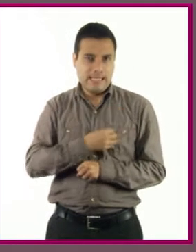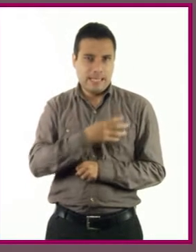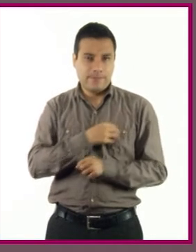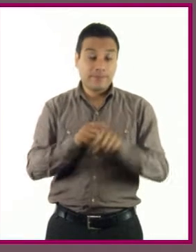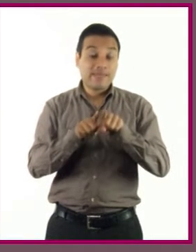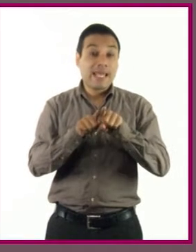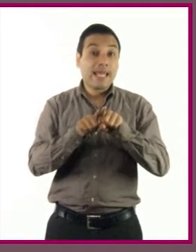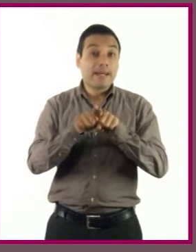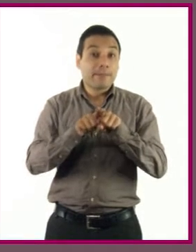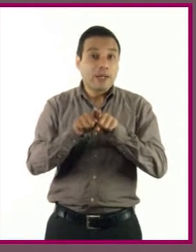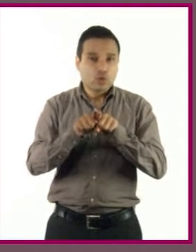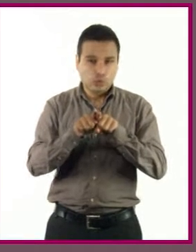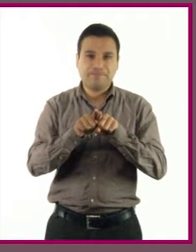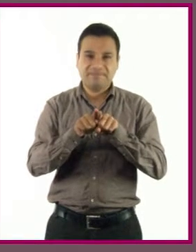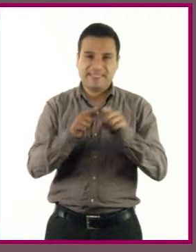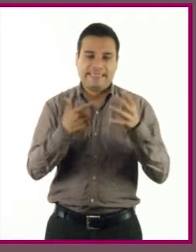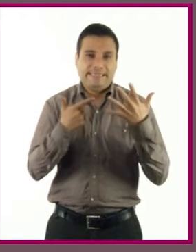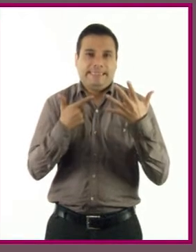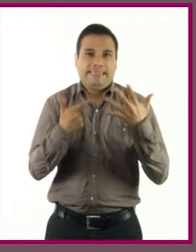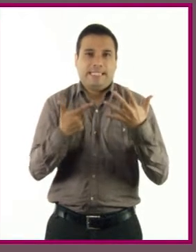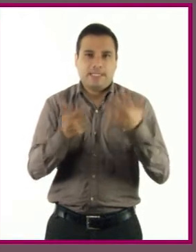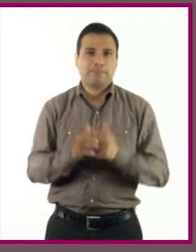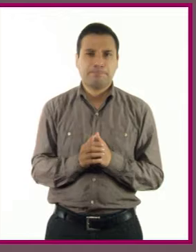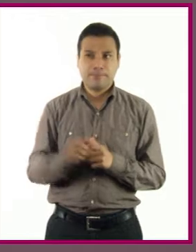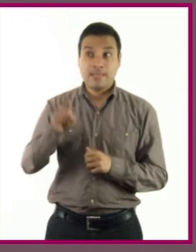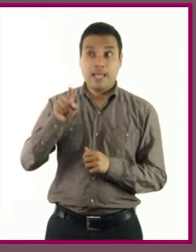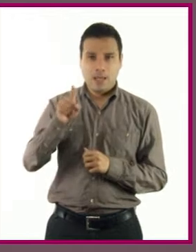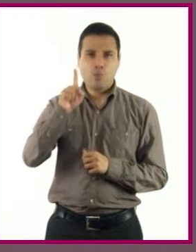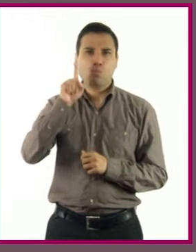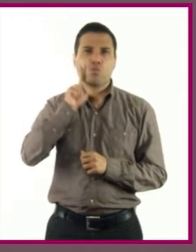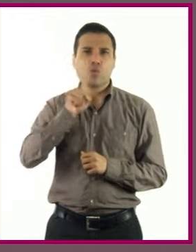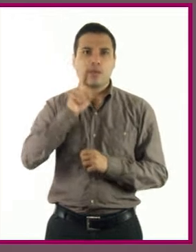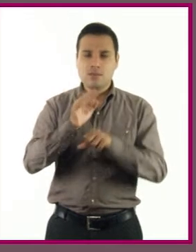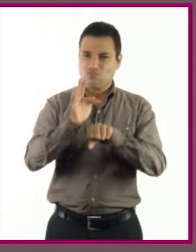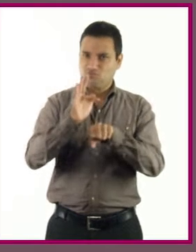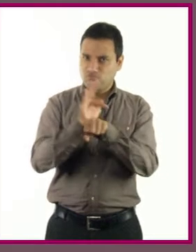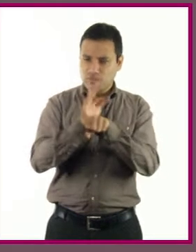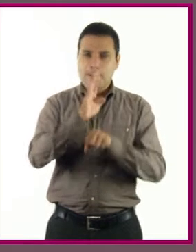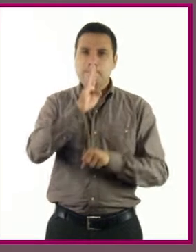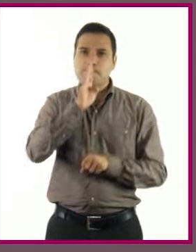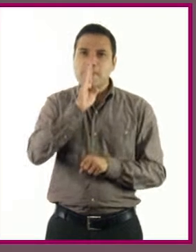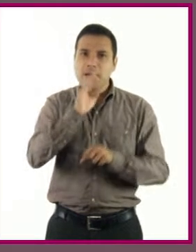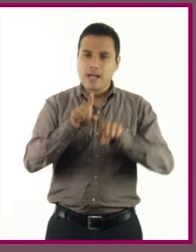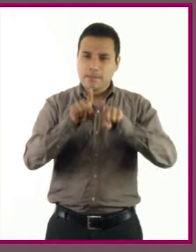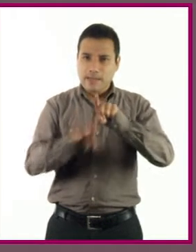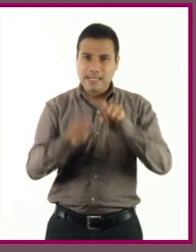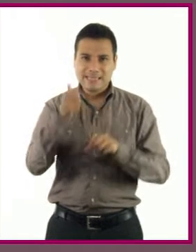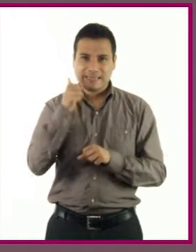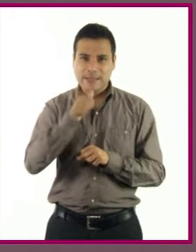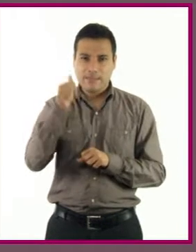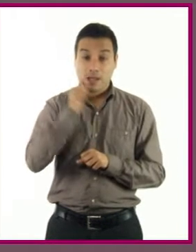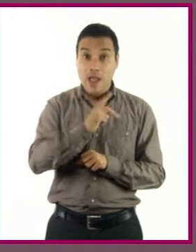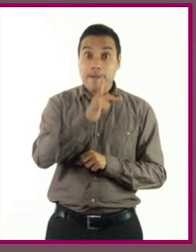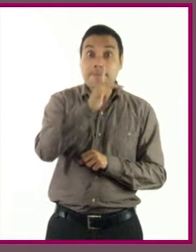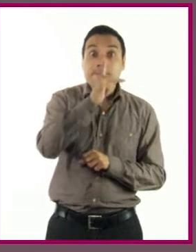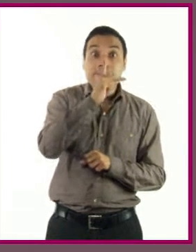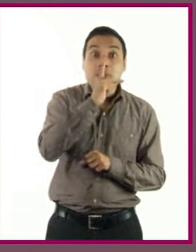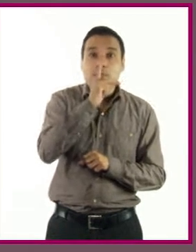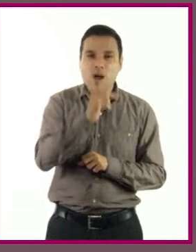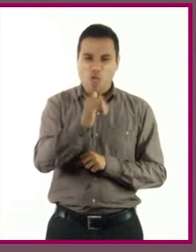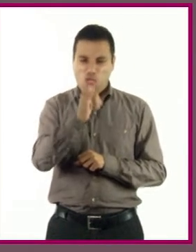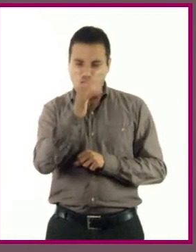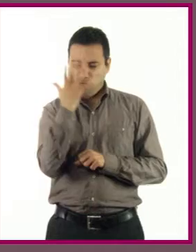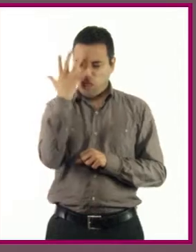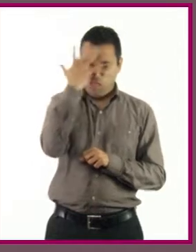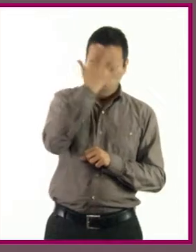y frecuentemente intervenía para proteger a su madre y hermanas de su padre, quien bebía constantemente y